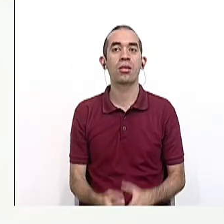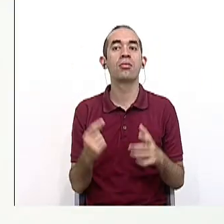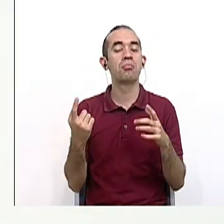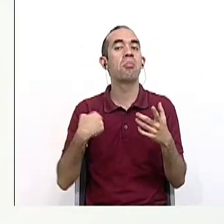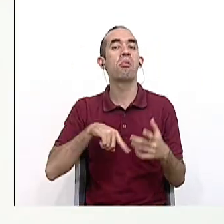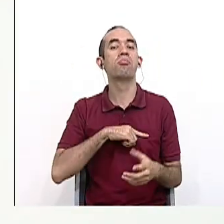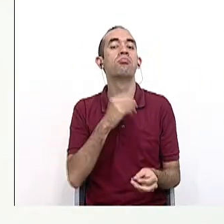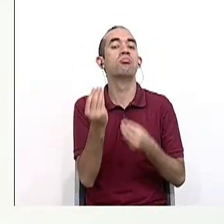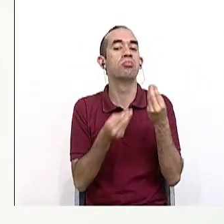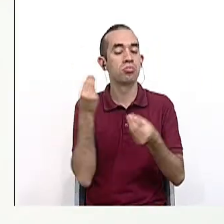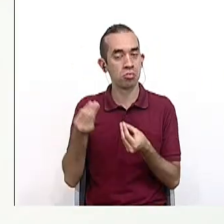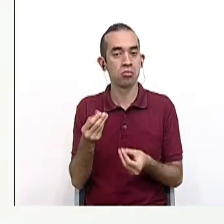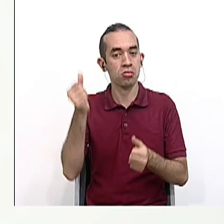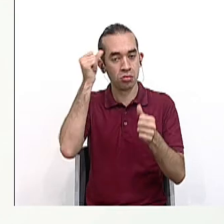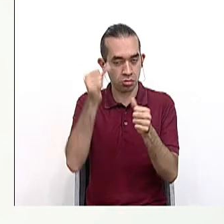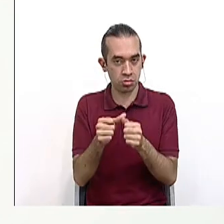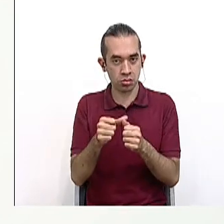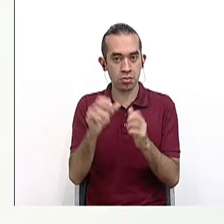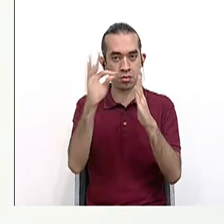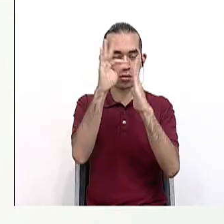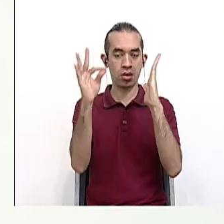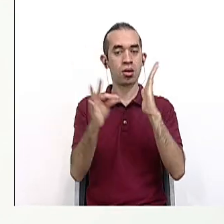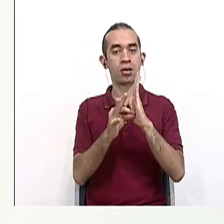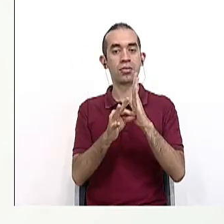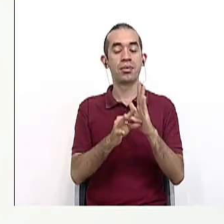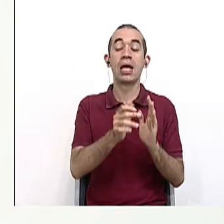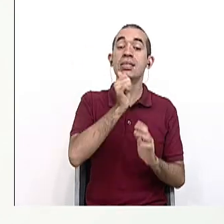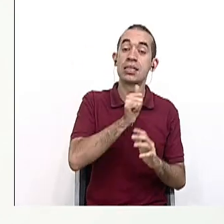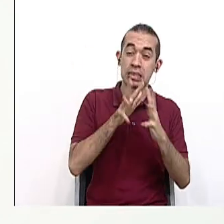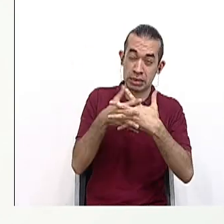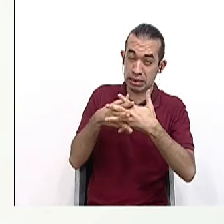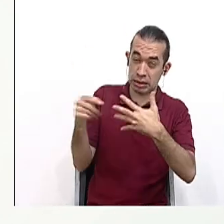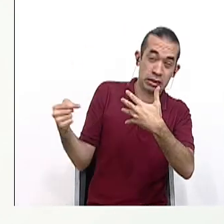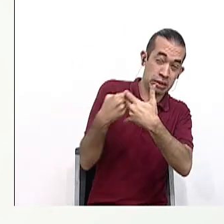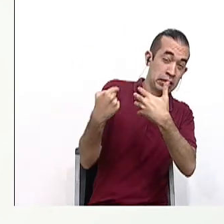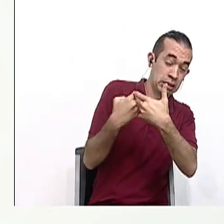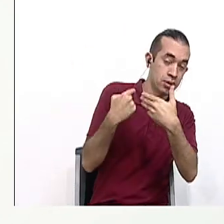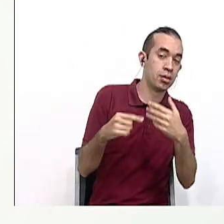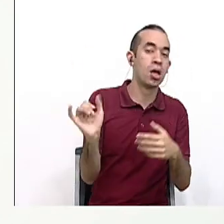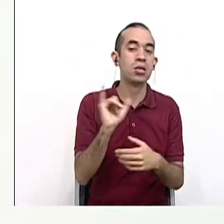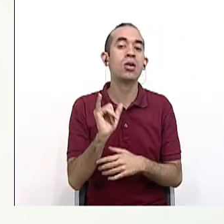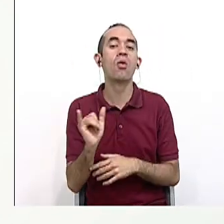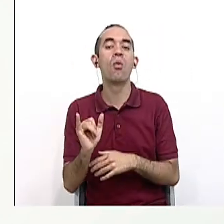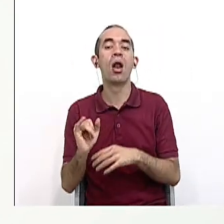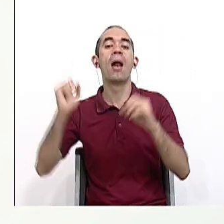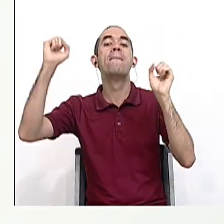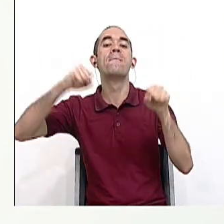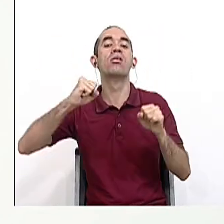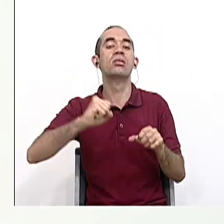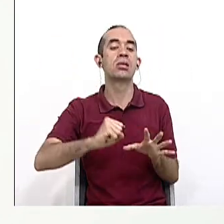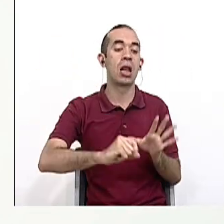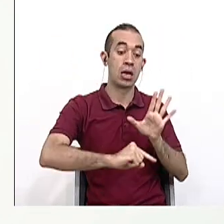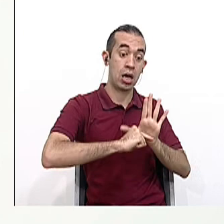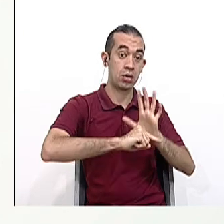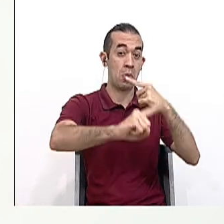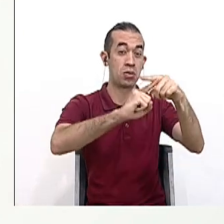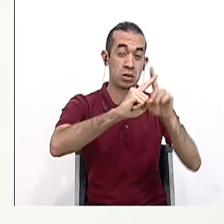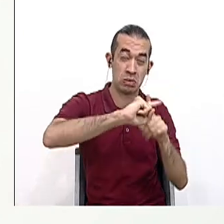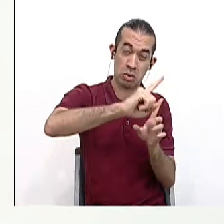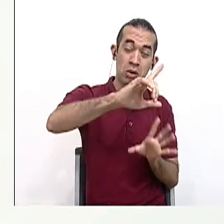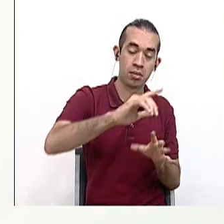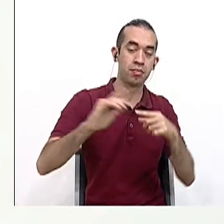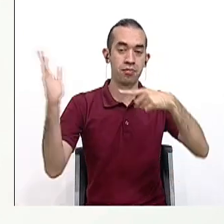a recordar la fórmula. Resistencia es igual a la diferencia de potencial entre la intensidad de la